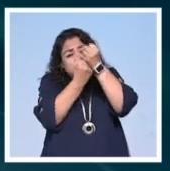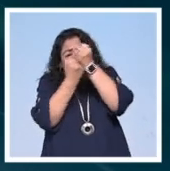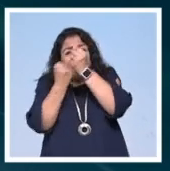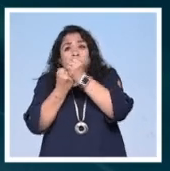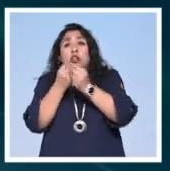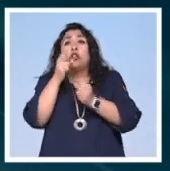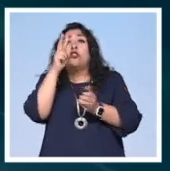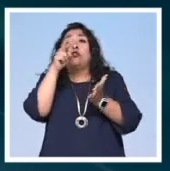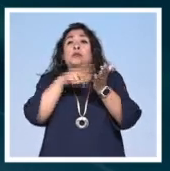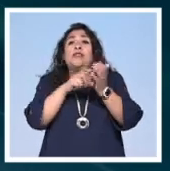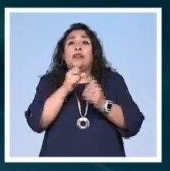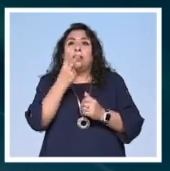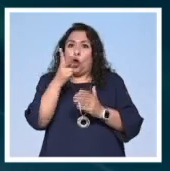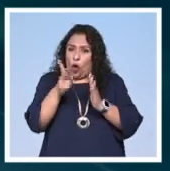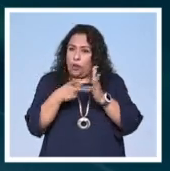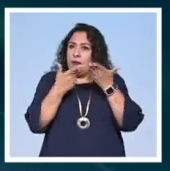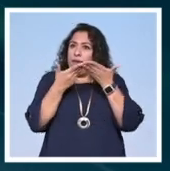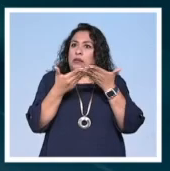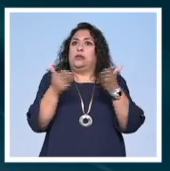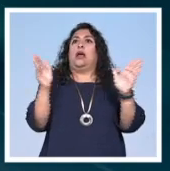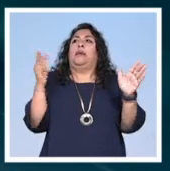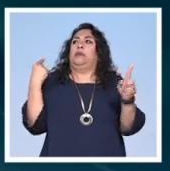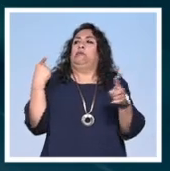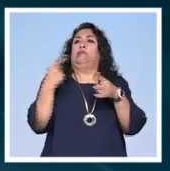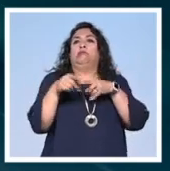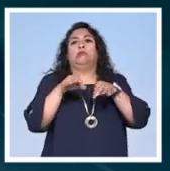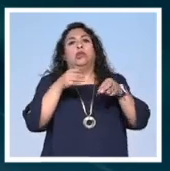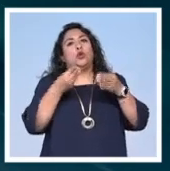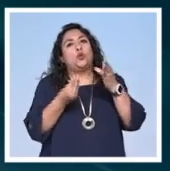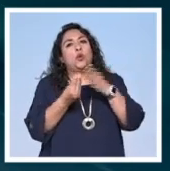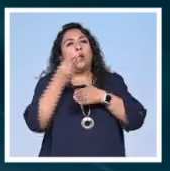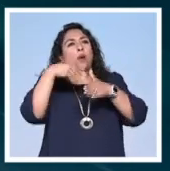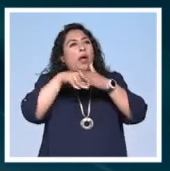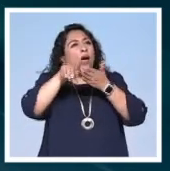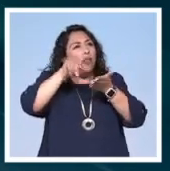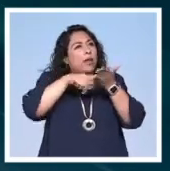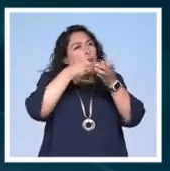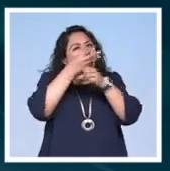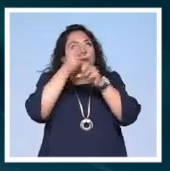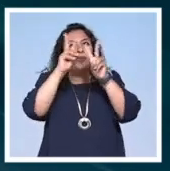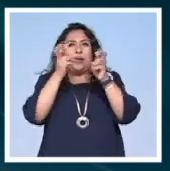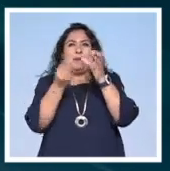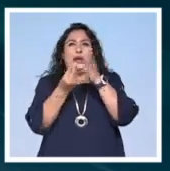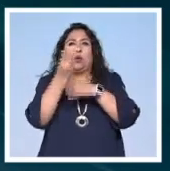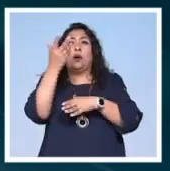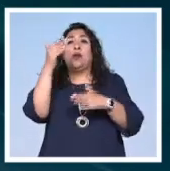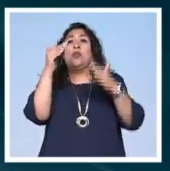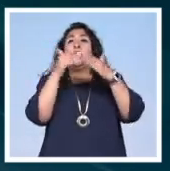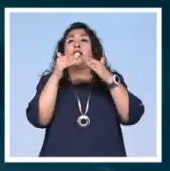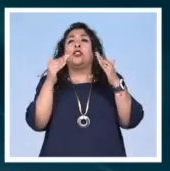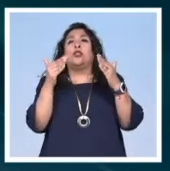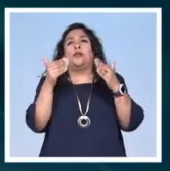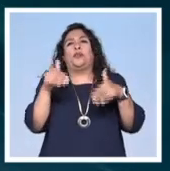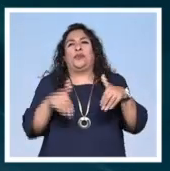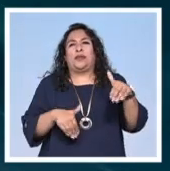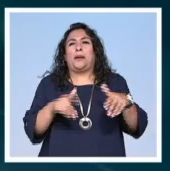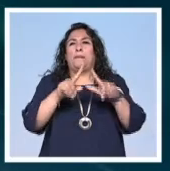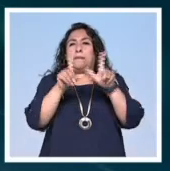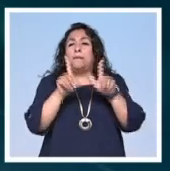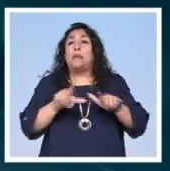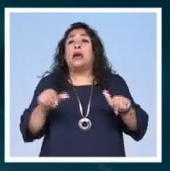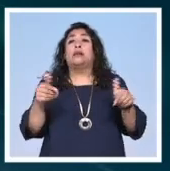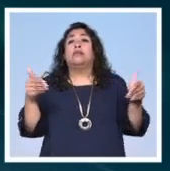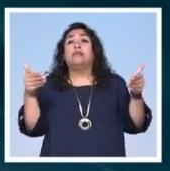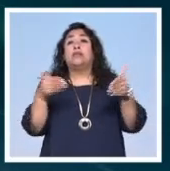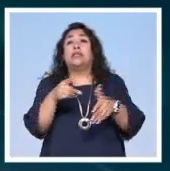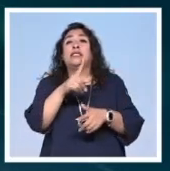2022 marcó su regreso y ha elaborado desde entonces con nuevos interiores y contenidos el teatro casa de la paz presentó 150